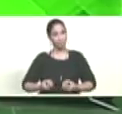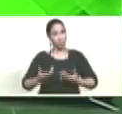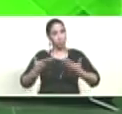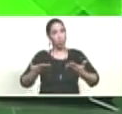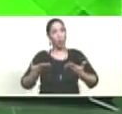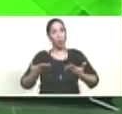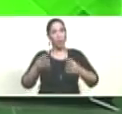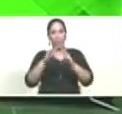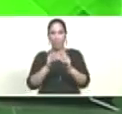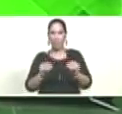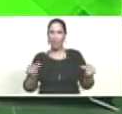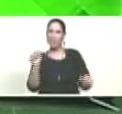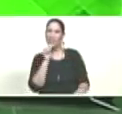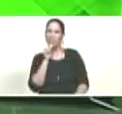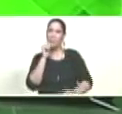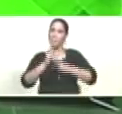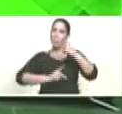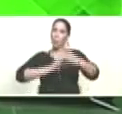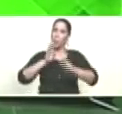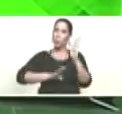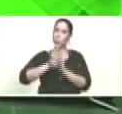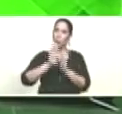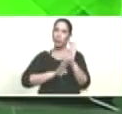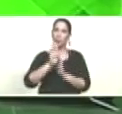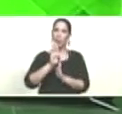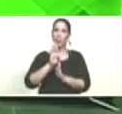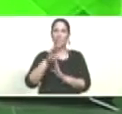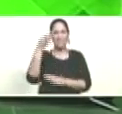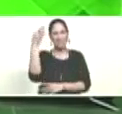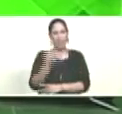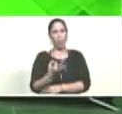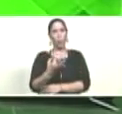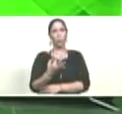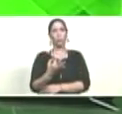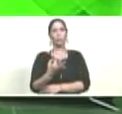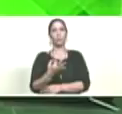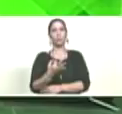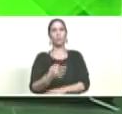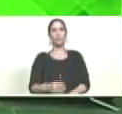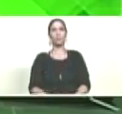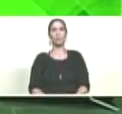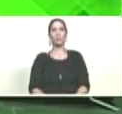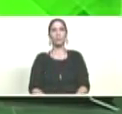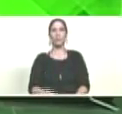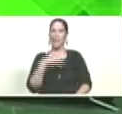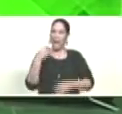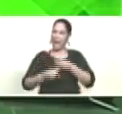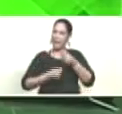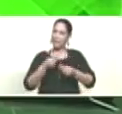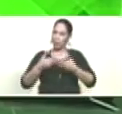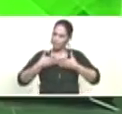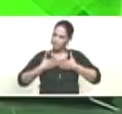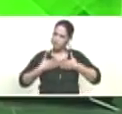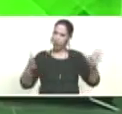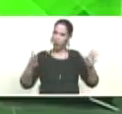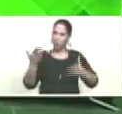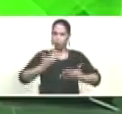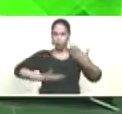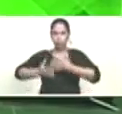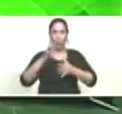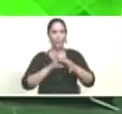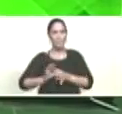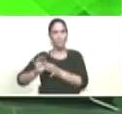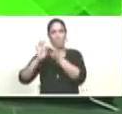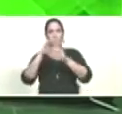tierra a quien la produce. Estoy seguro de eso. Es haciendo una amplia alianza productiva en